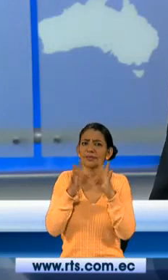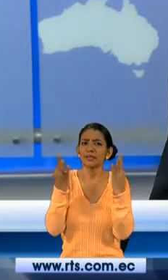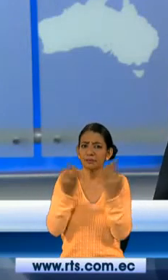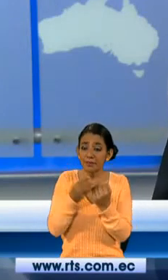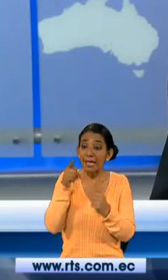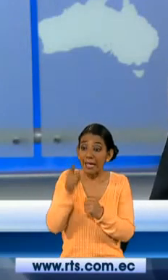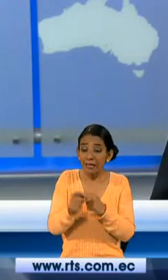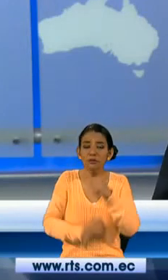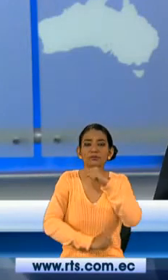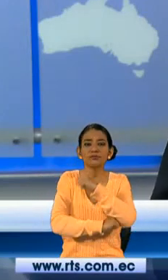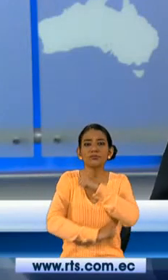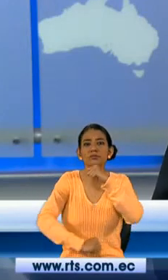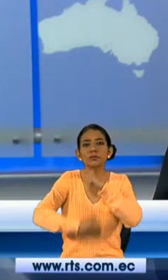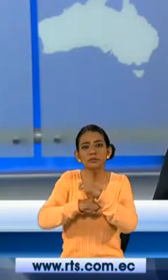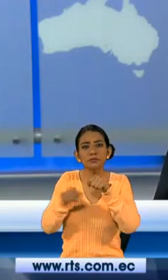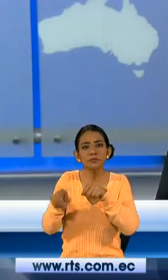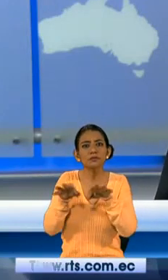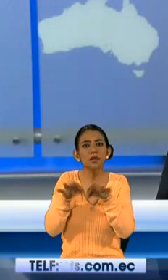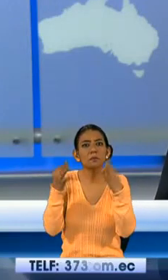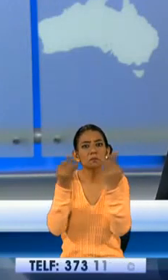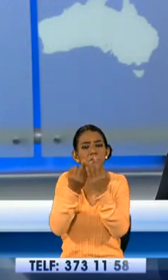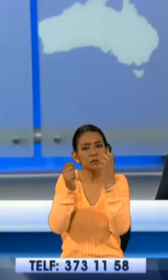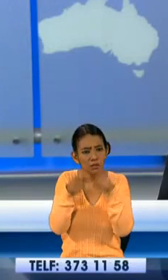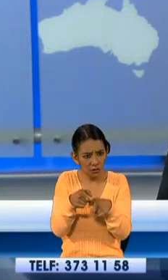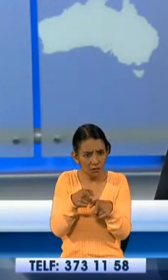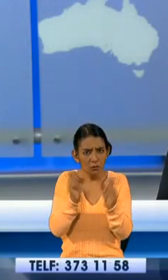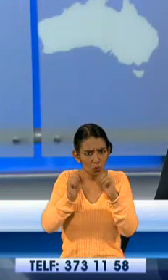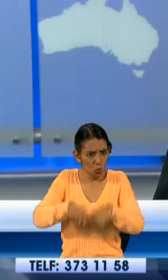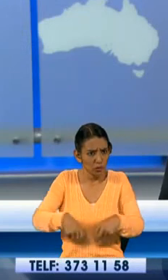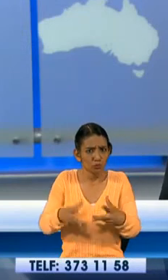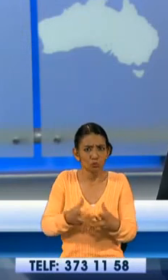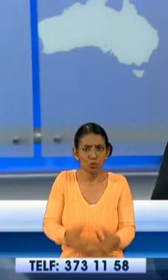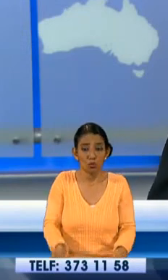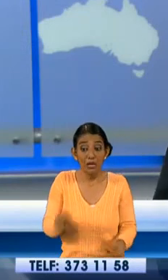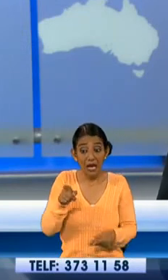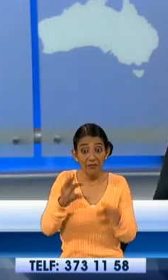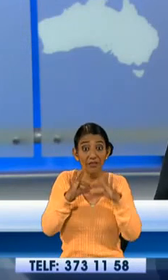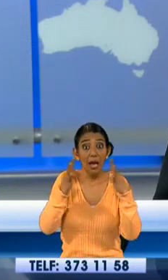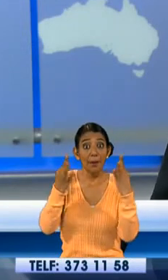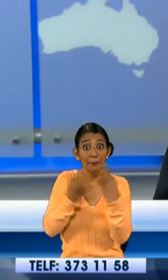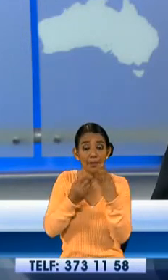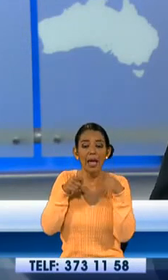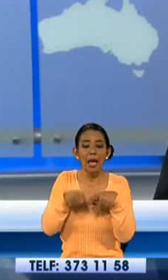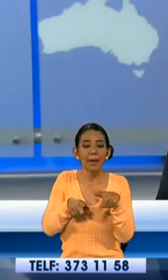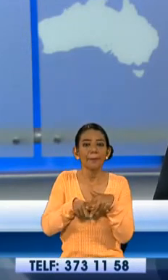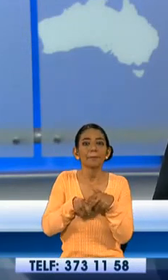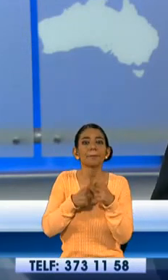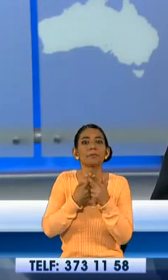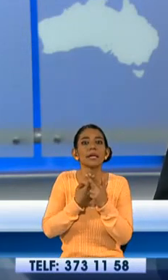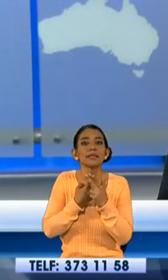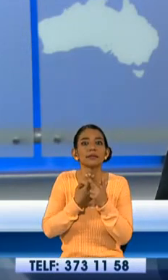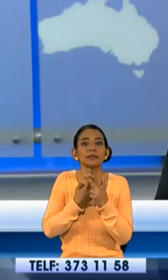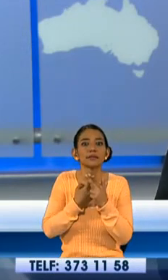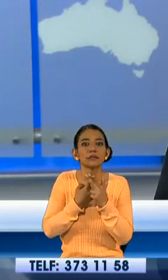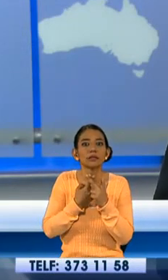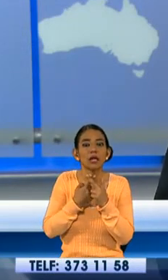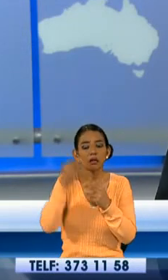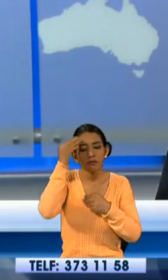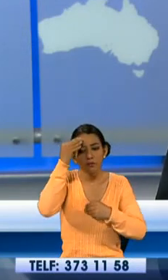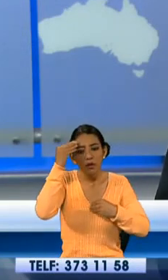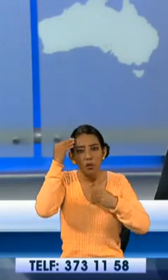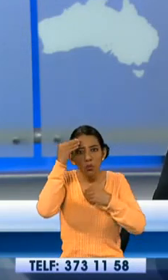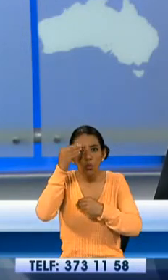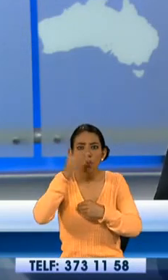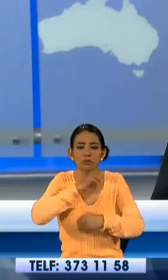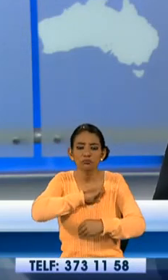el puntal para evitar lo que estamos viendo. De ahí nace absolutamente todo lo que nosotros tenemos, nuestros principios. Así que